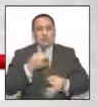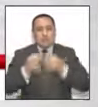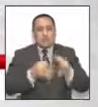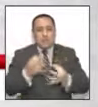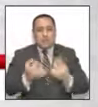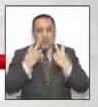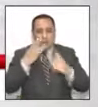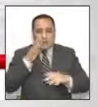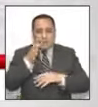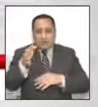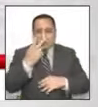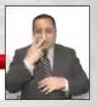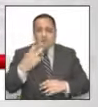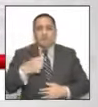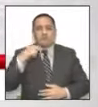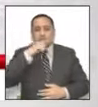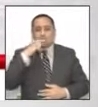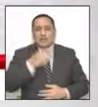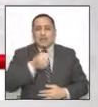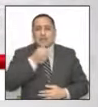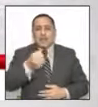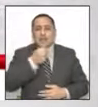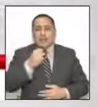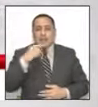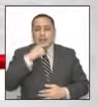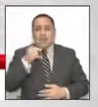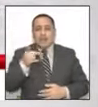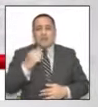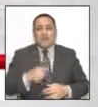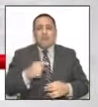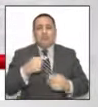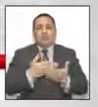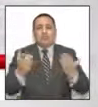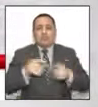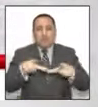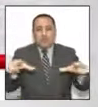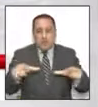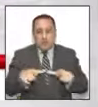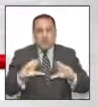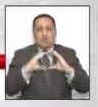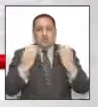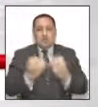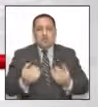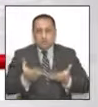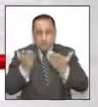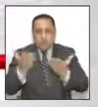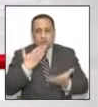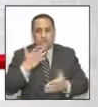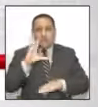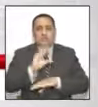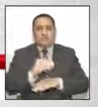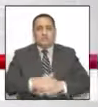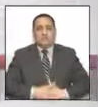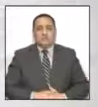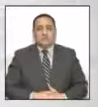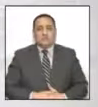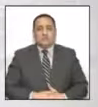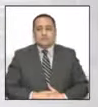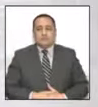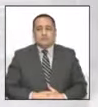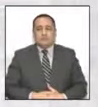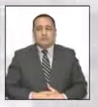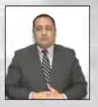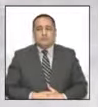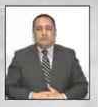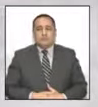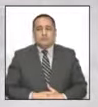de inmediato con nuestra compañera Harumi desde otro punto del Parlamento. Harumi, buenas noches.